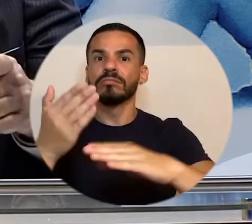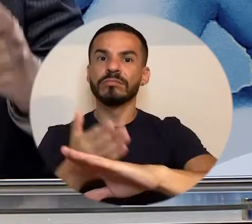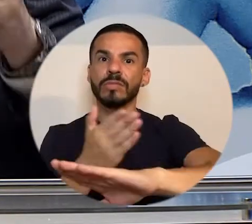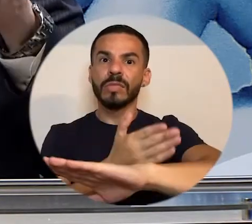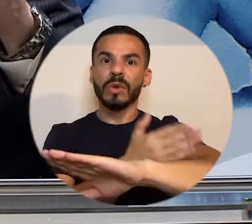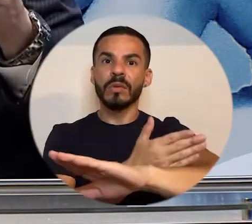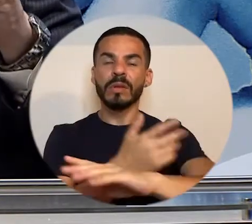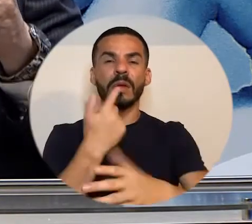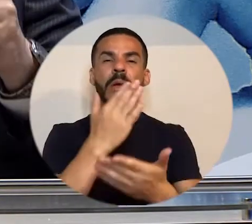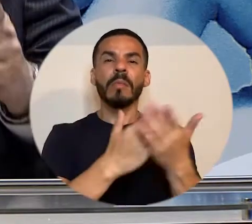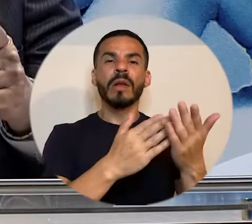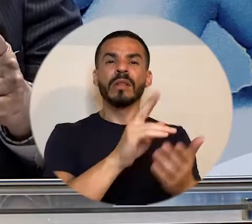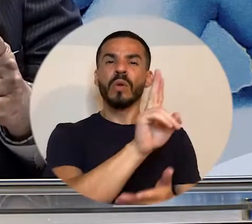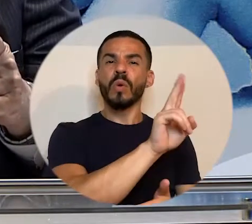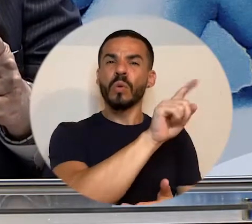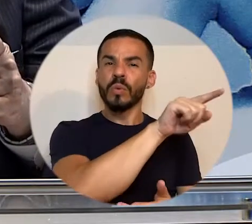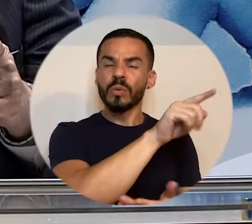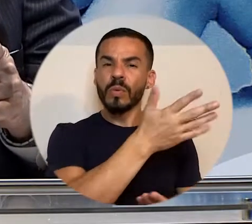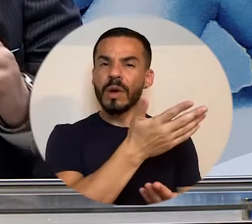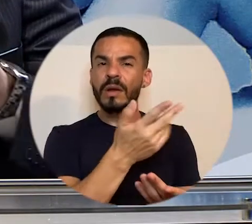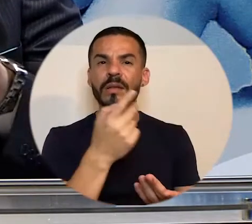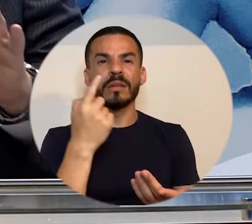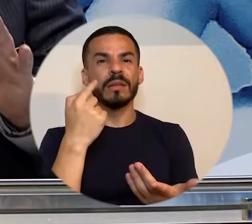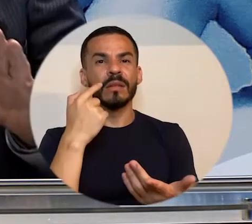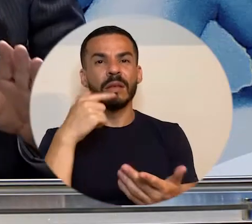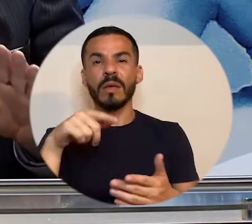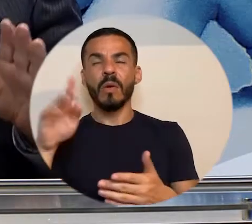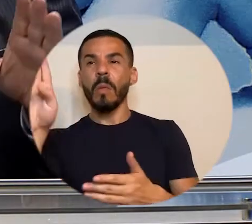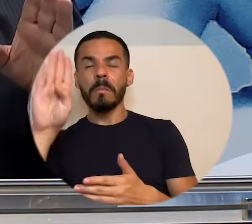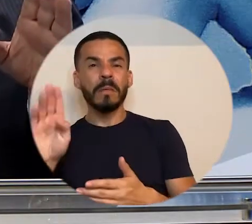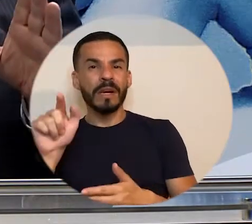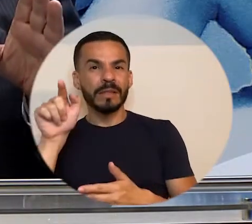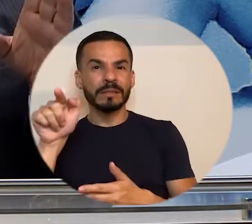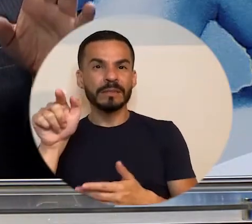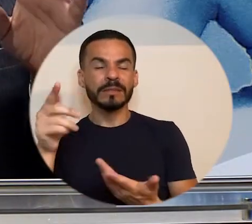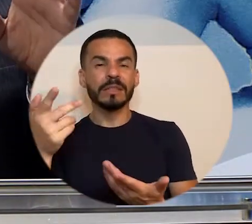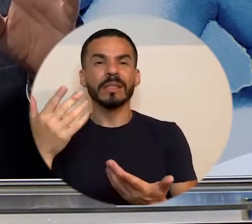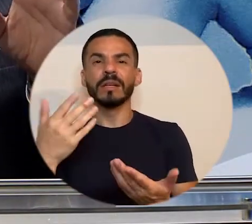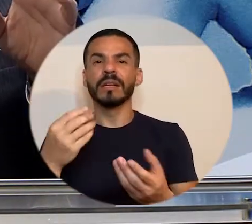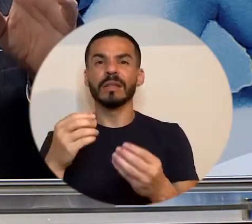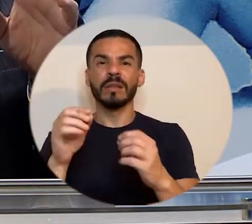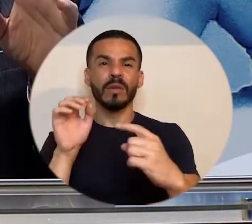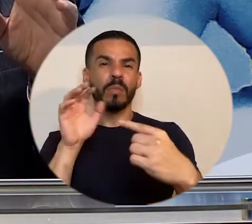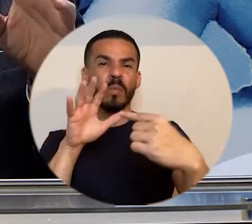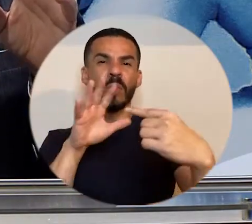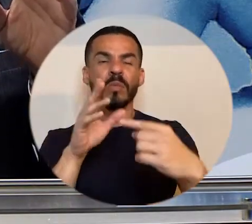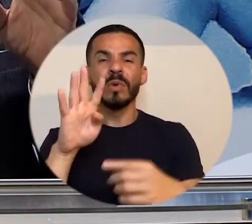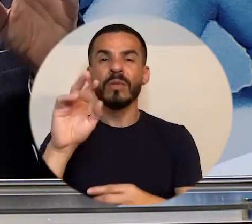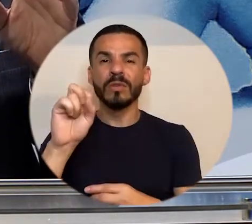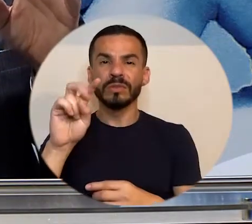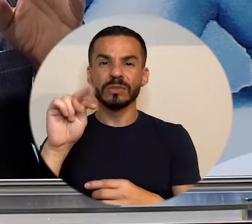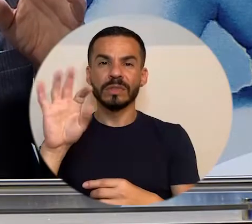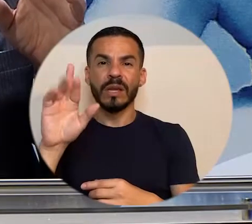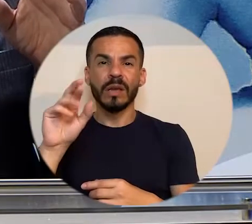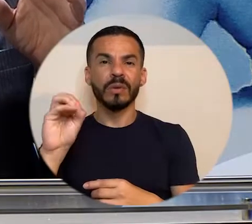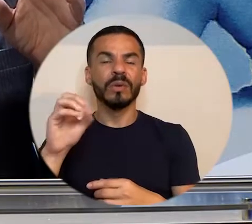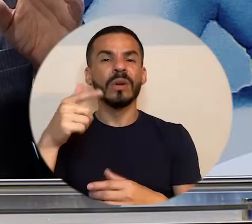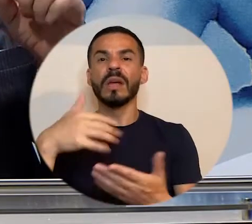recuperación. Solo lo estoy viendo en parte en Uruguay y no lo veo. Por ejemplo, un país como Brasil, el populismo